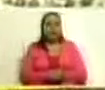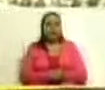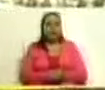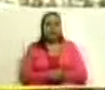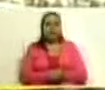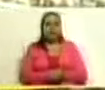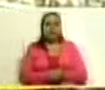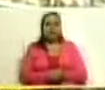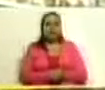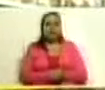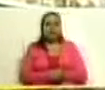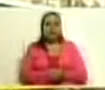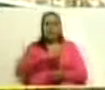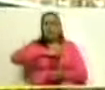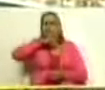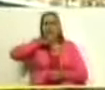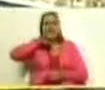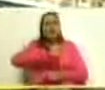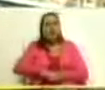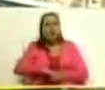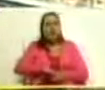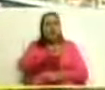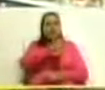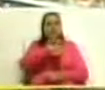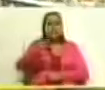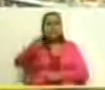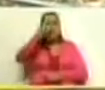con una carga de historia de 2 siglos,